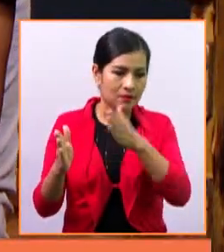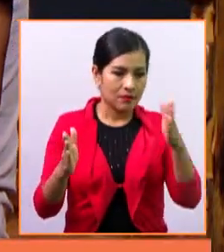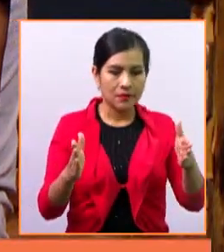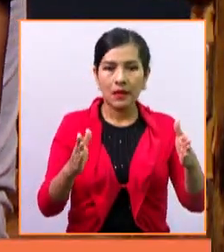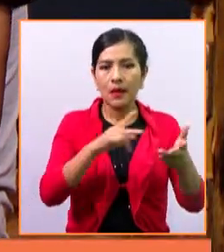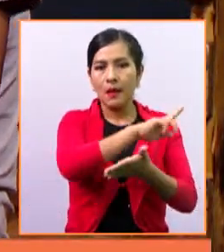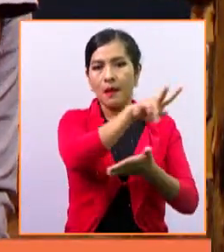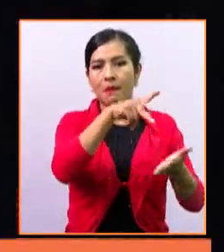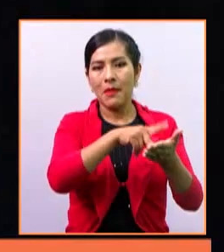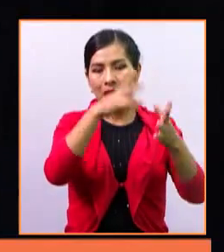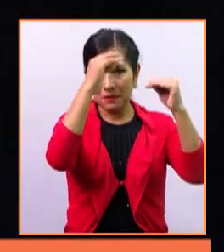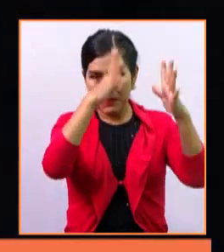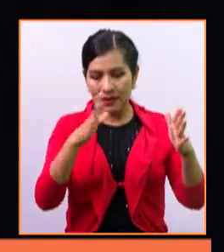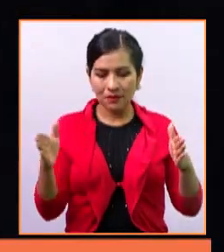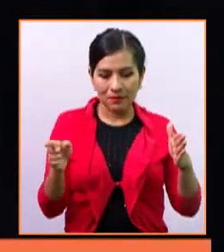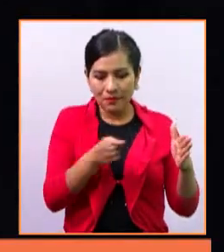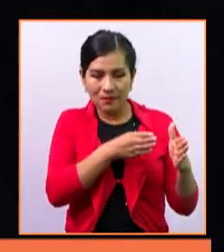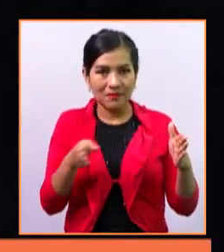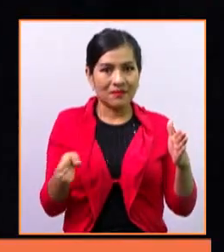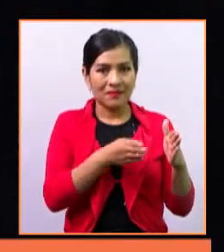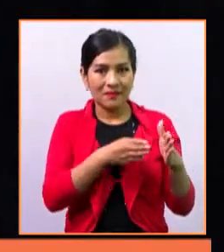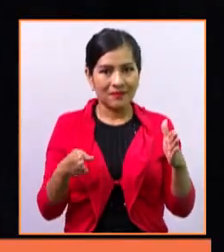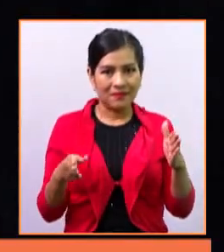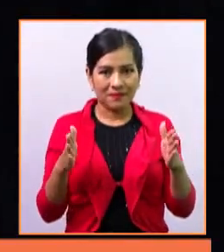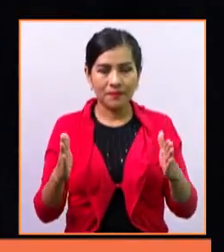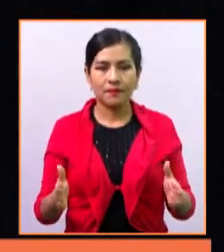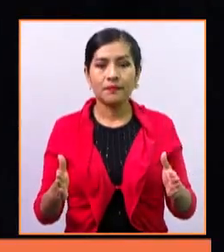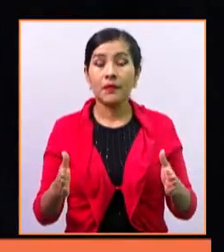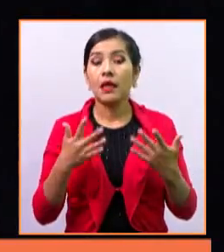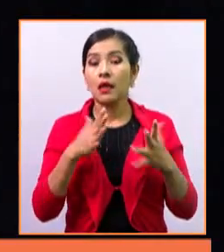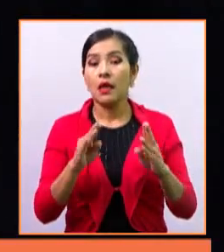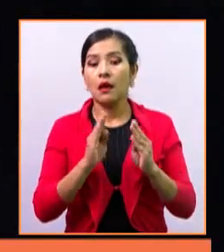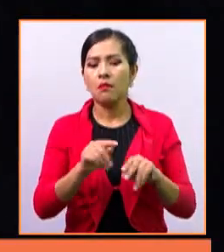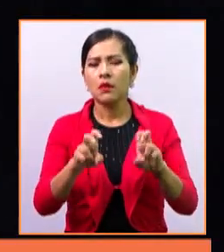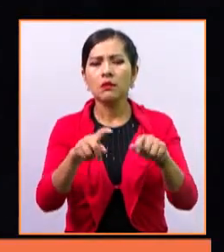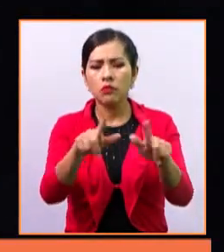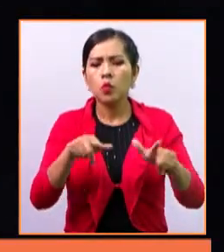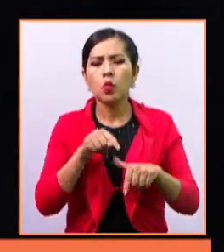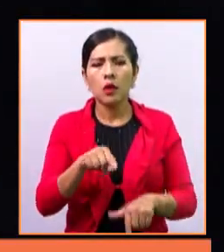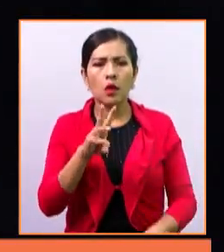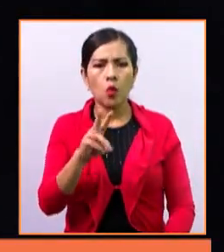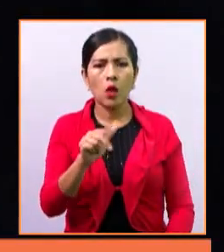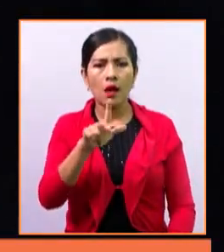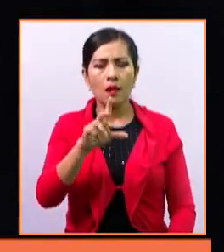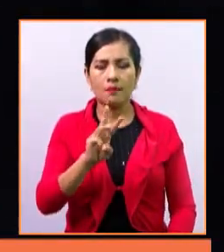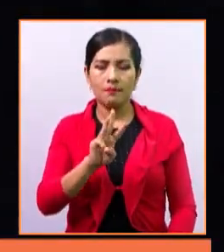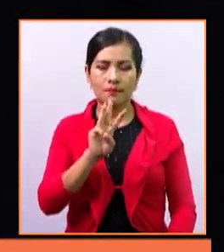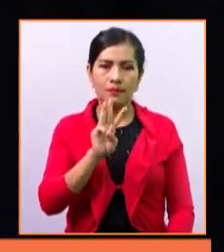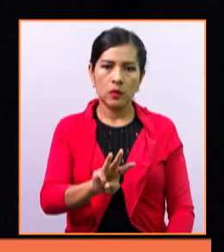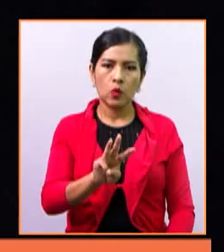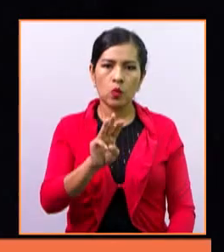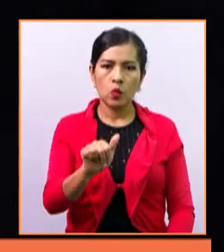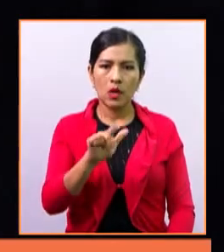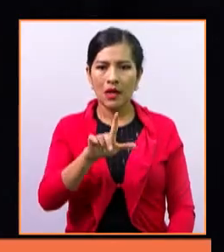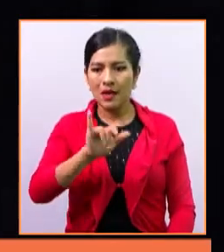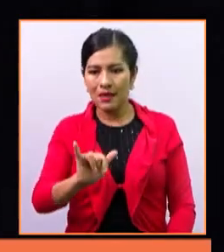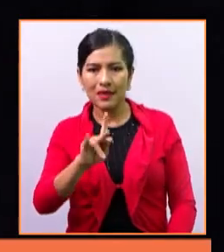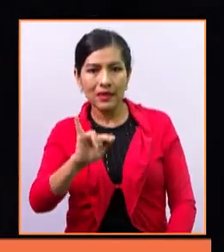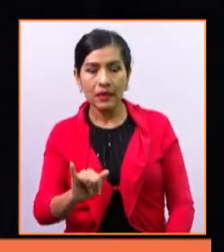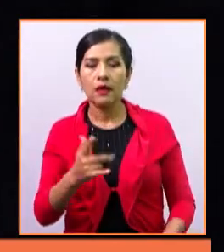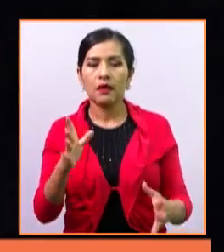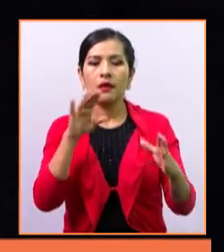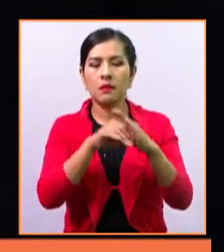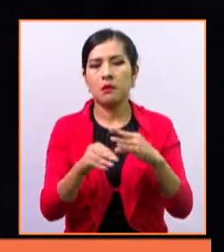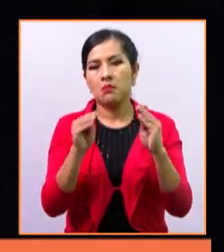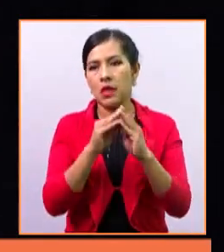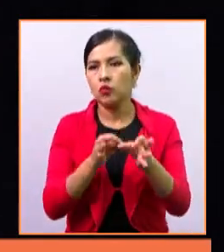Ahí queda el espacio Waliki. Es un espacio bien importante porque es un espacio donde tú puedes encontrar, digamos, historia, ¿no? Se